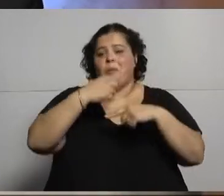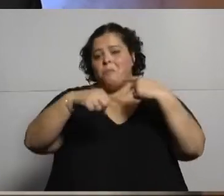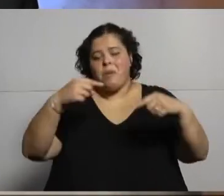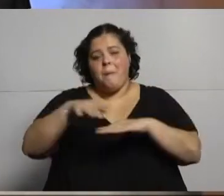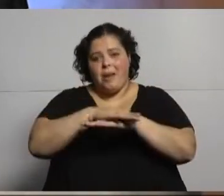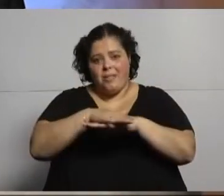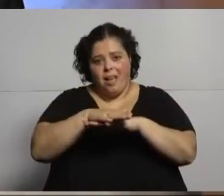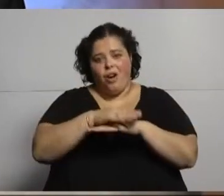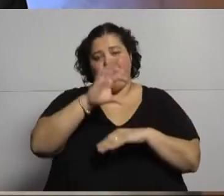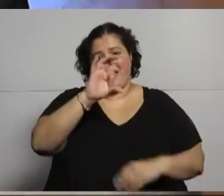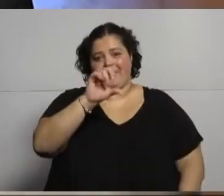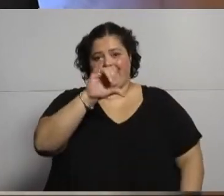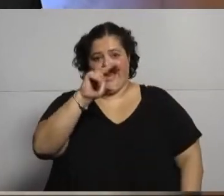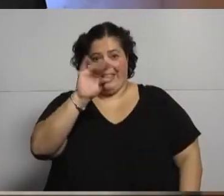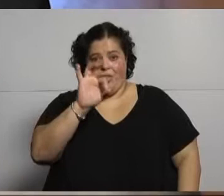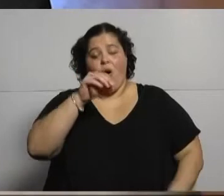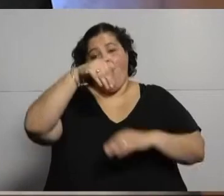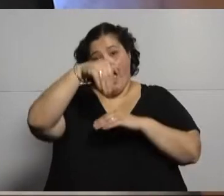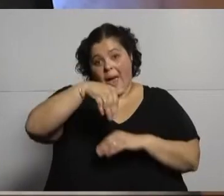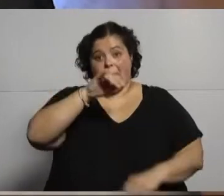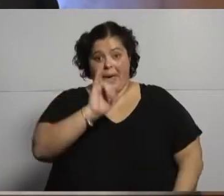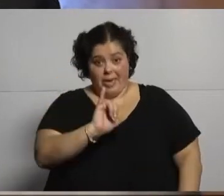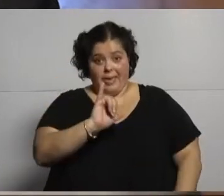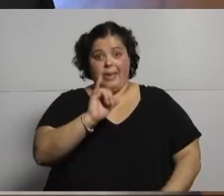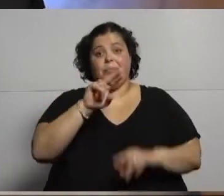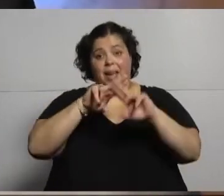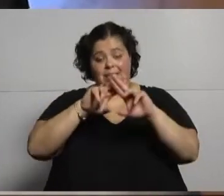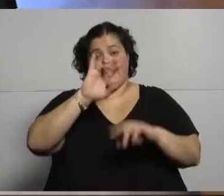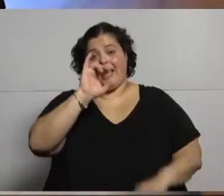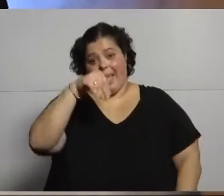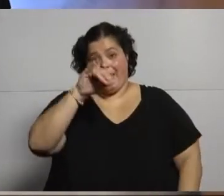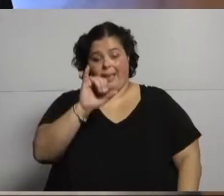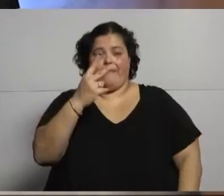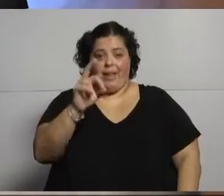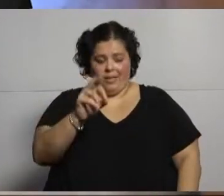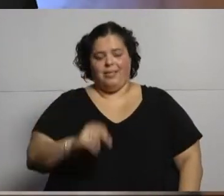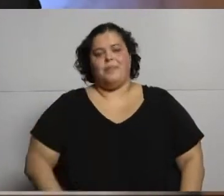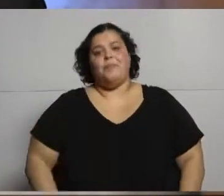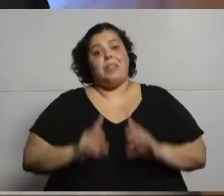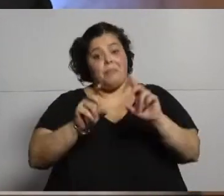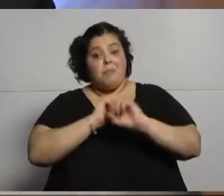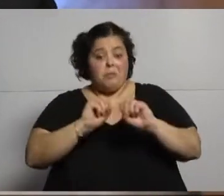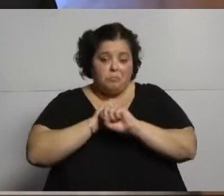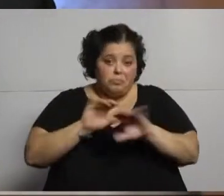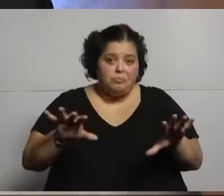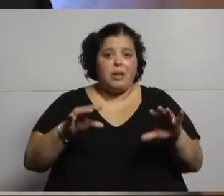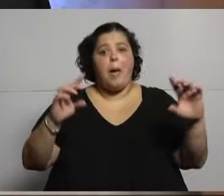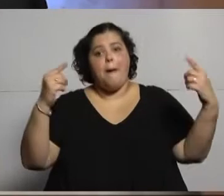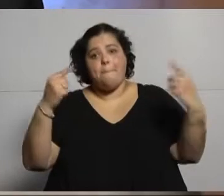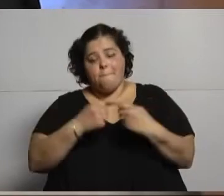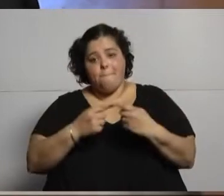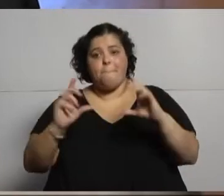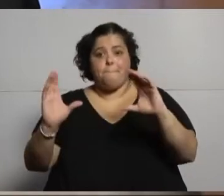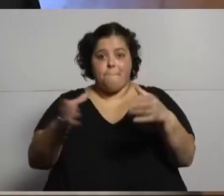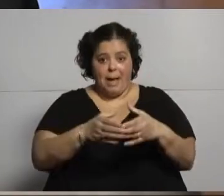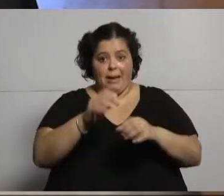hashtag MI20 y nos envían sus preguntas y nosotros se las transmitimos a los panelistas. También recuerden que estas charlas van a quedar colgadas en YouTube, en el